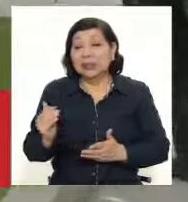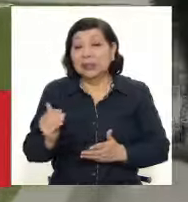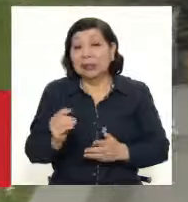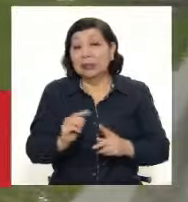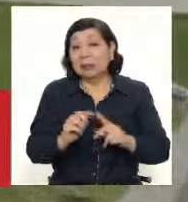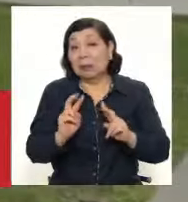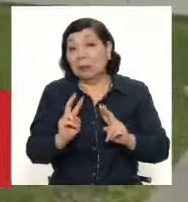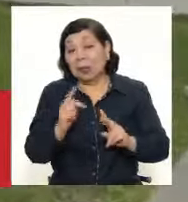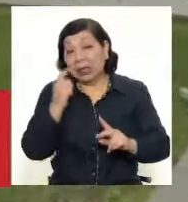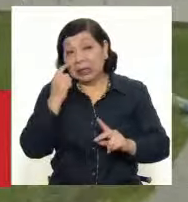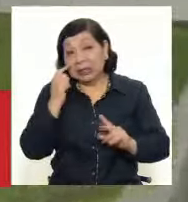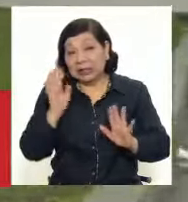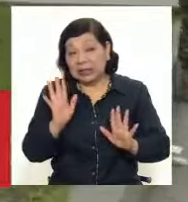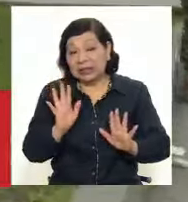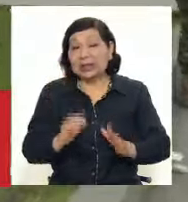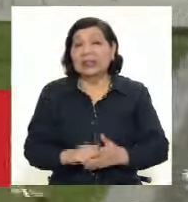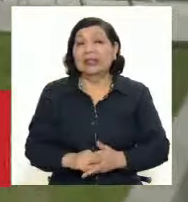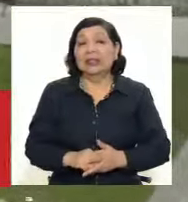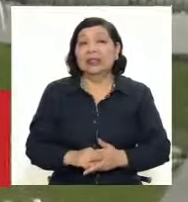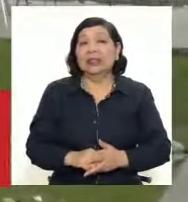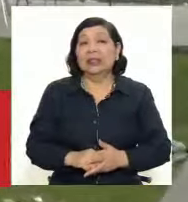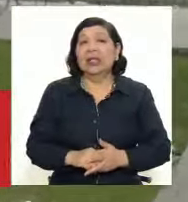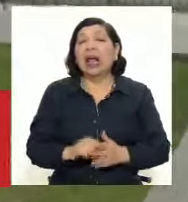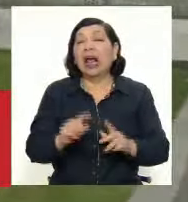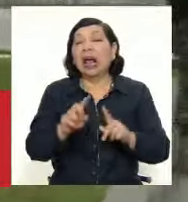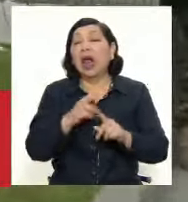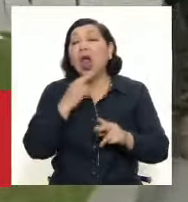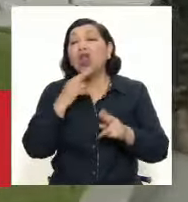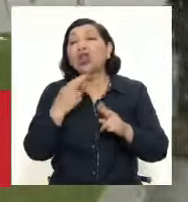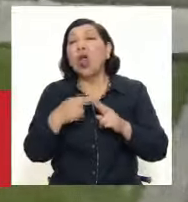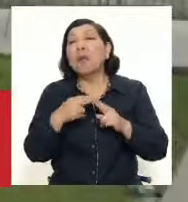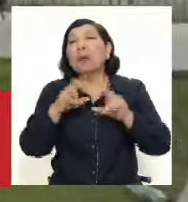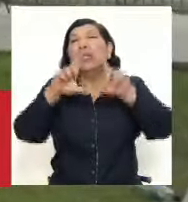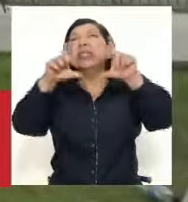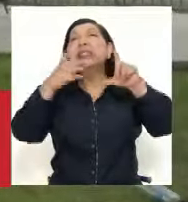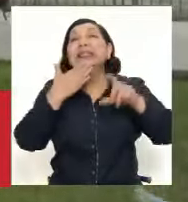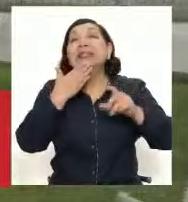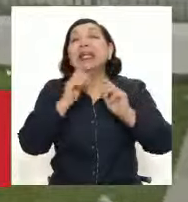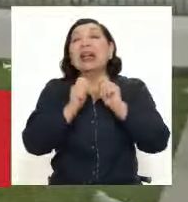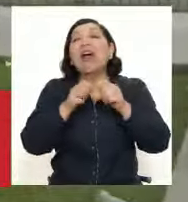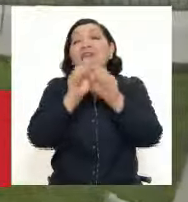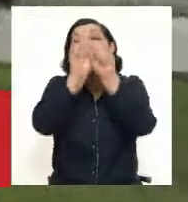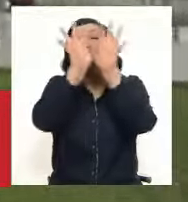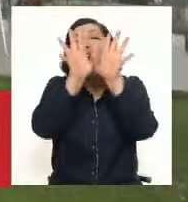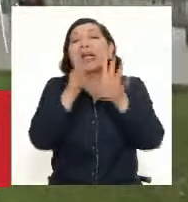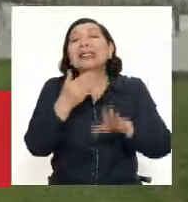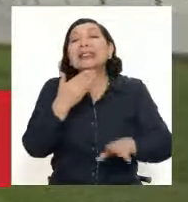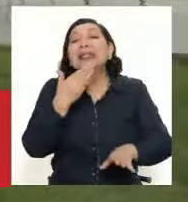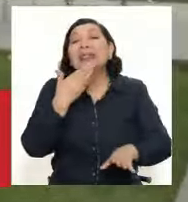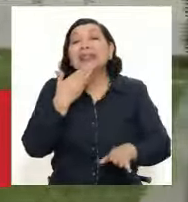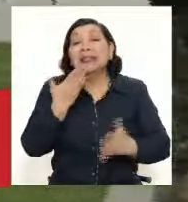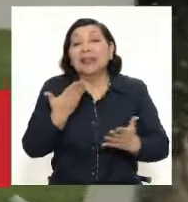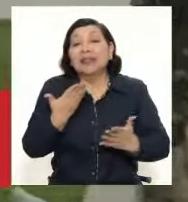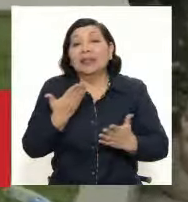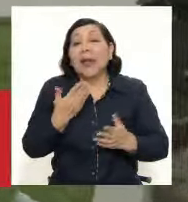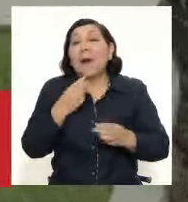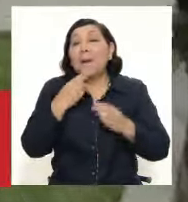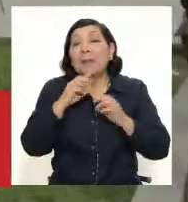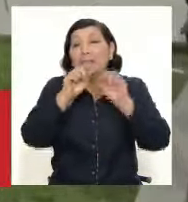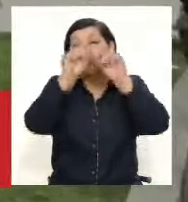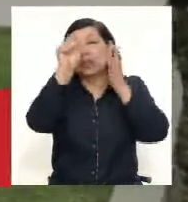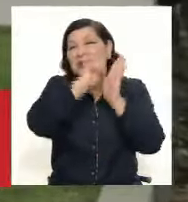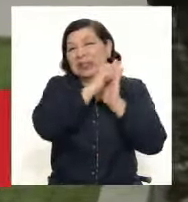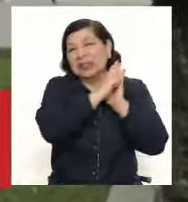acá, pero voy a intentar leer alguno, compañeras, para ver qué es los mensajes